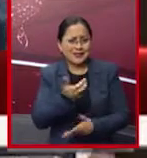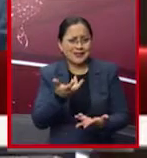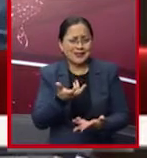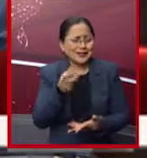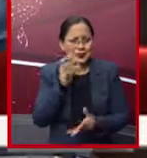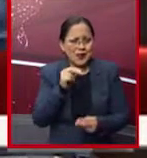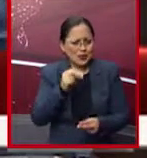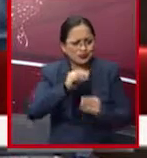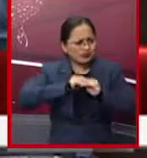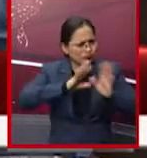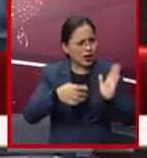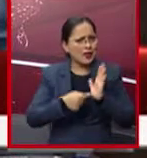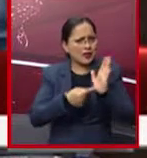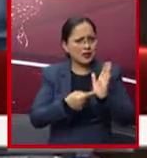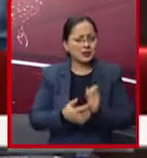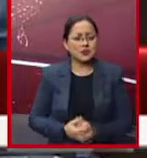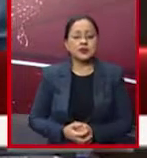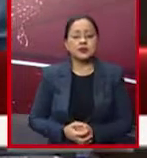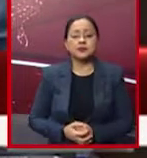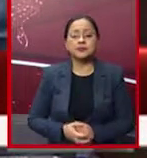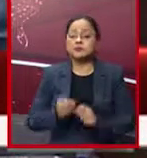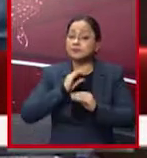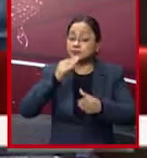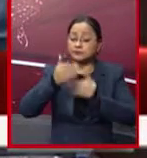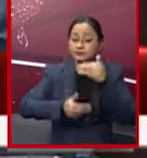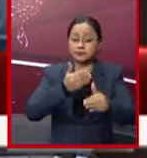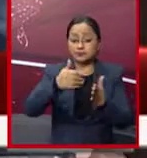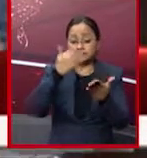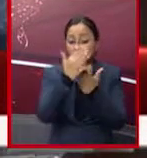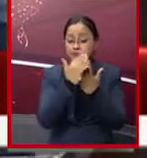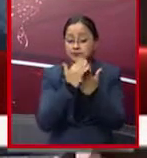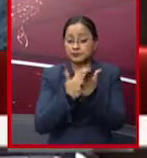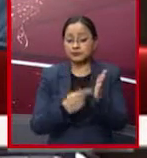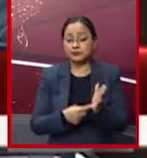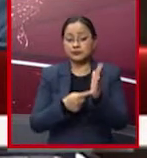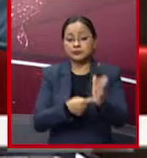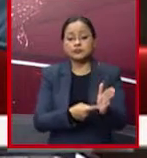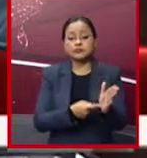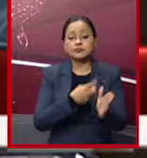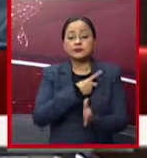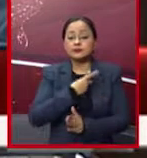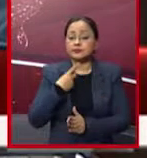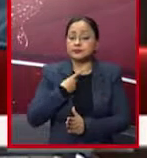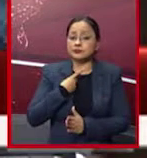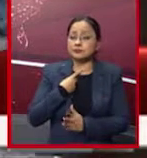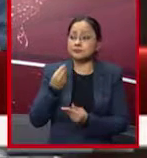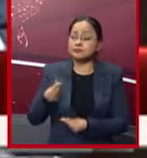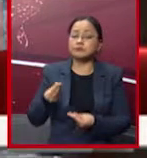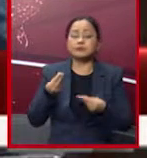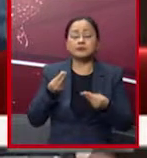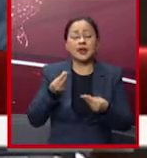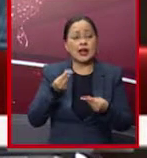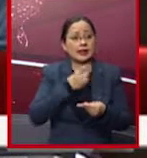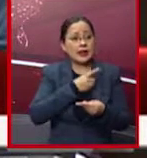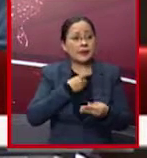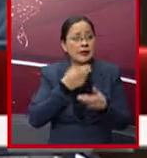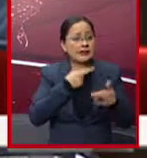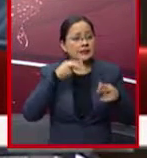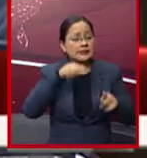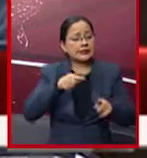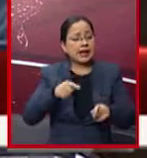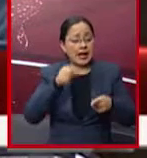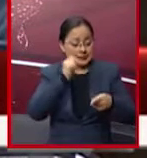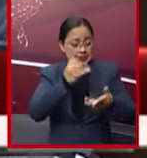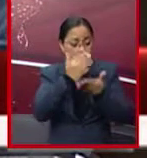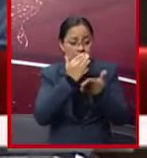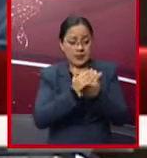Proponemos nosotros que el proceso debería de regresarse, sobre todo la minuta tal y como